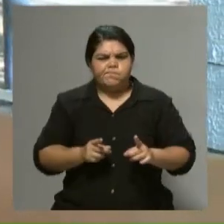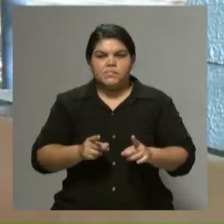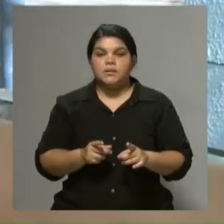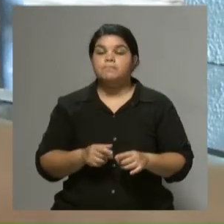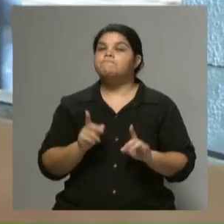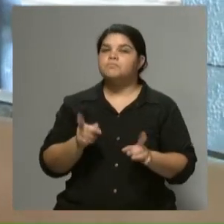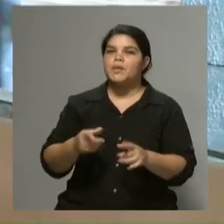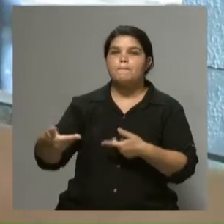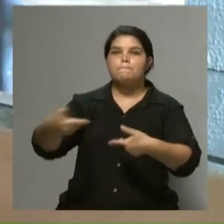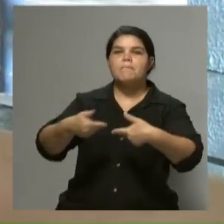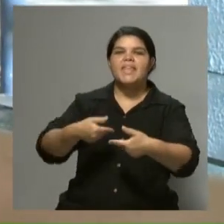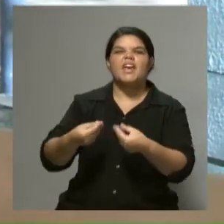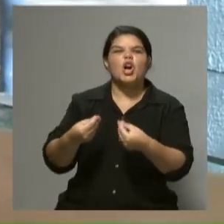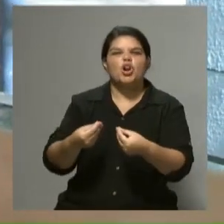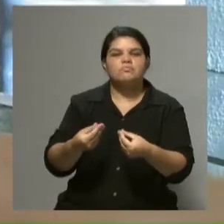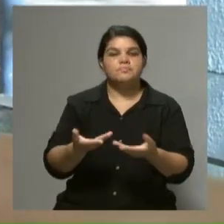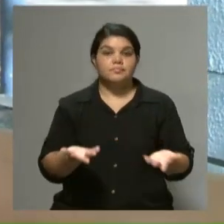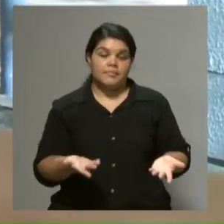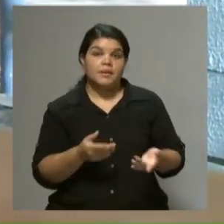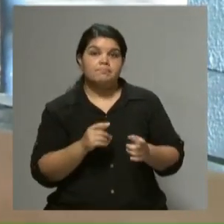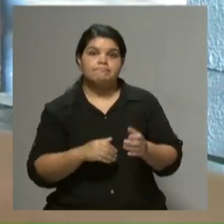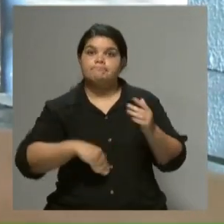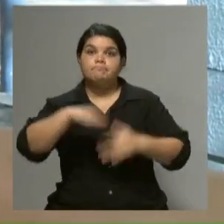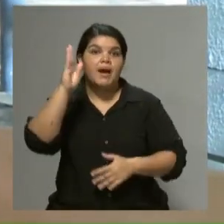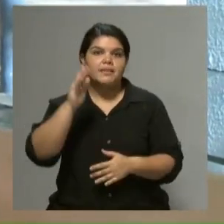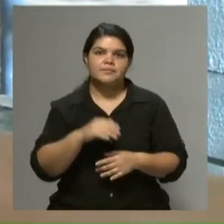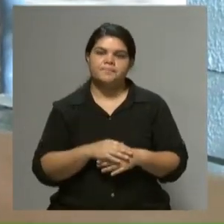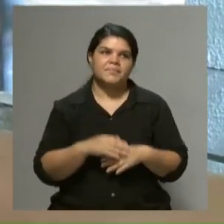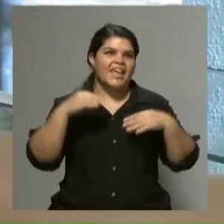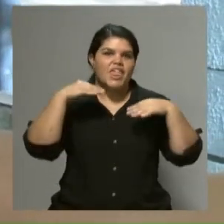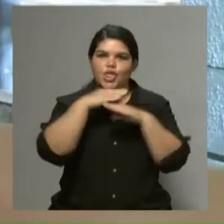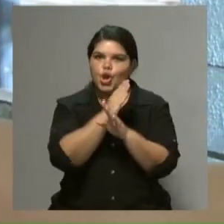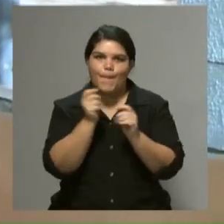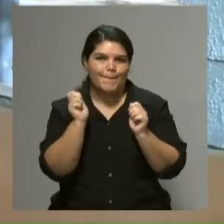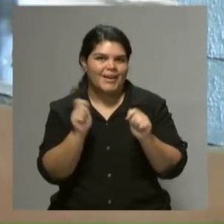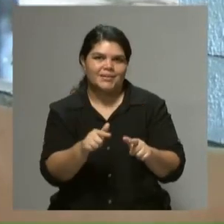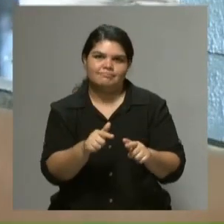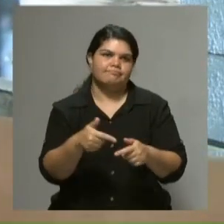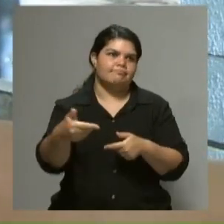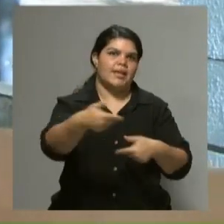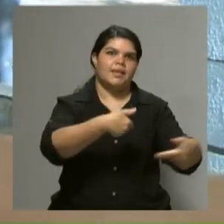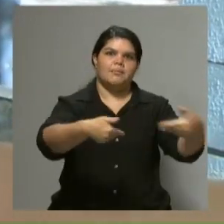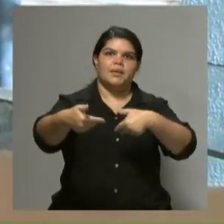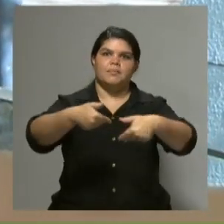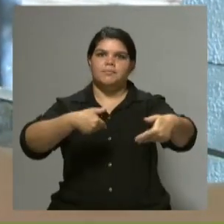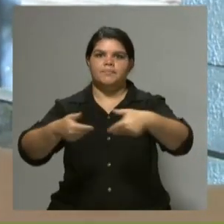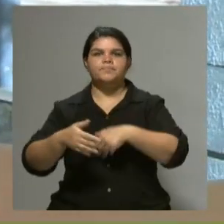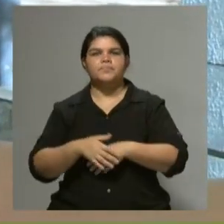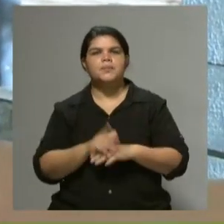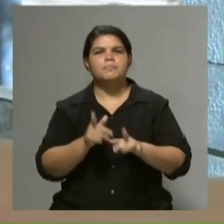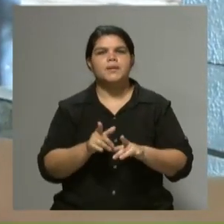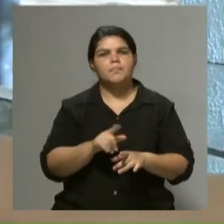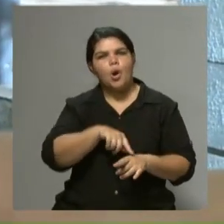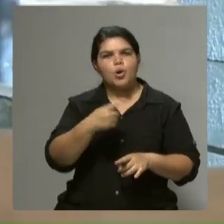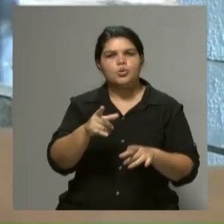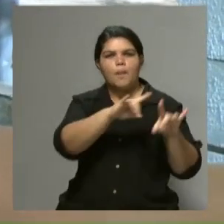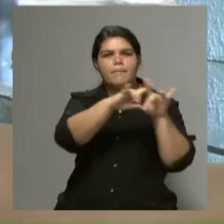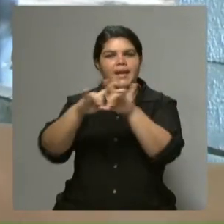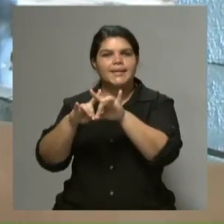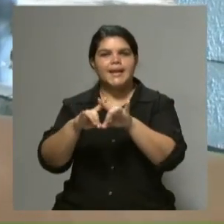idiomas. Yo me abrí un perfil hace poco en lo que es LinkedIn, que por ahí es un perfil laboral importante a